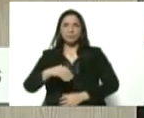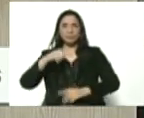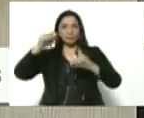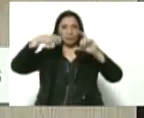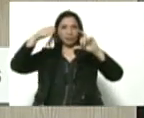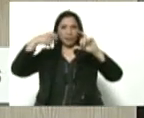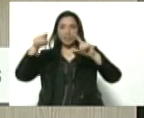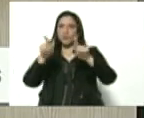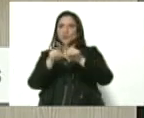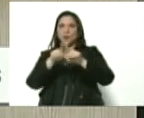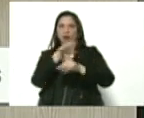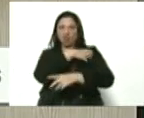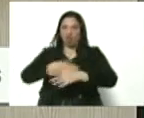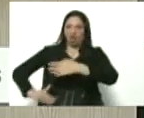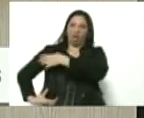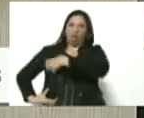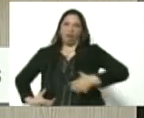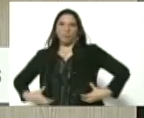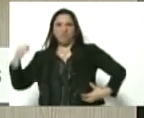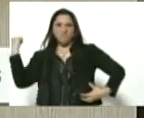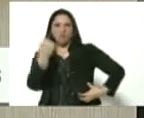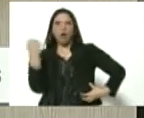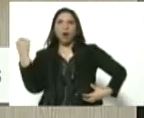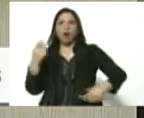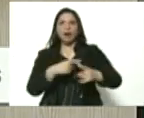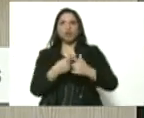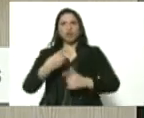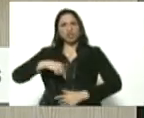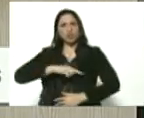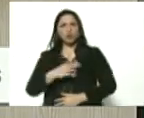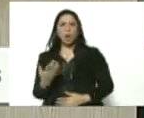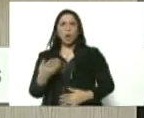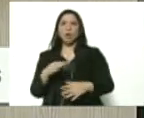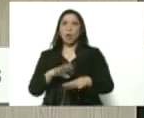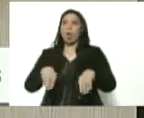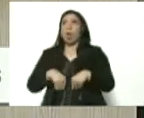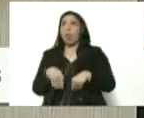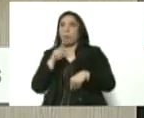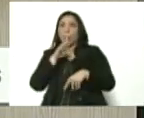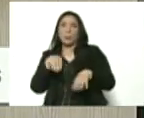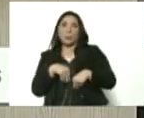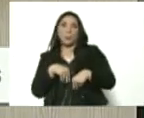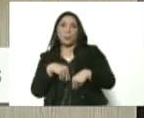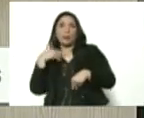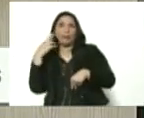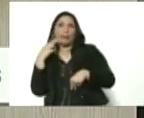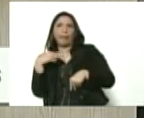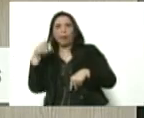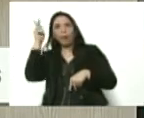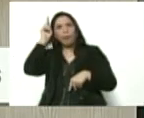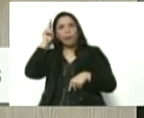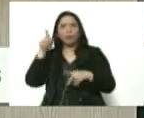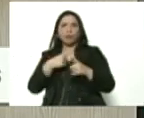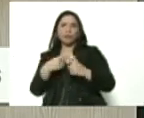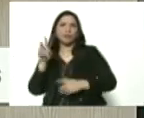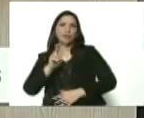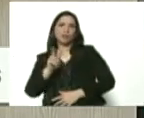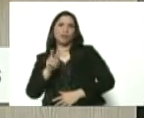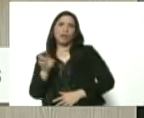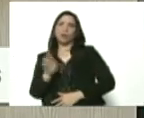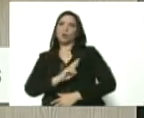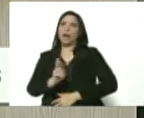Rambo, que van a llegar y definitivamente, bueno, nosotros somos mochos, todos los venezolanos, y como somos negros y como somos indios, rápidamente